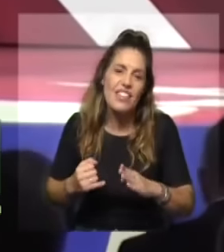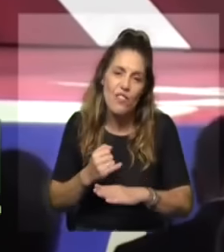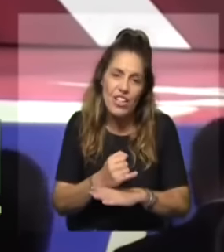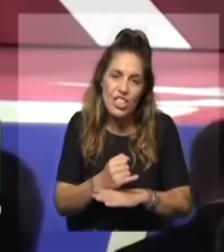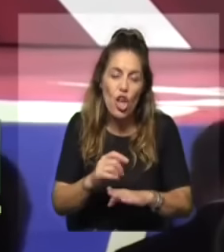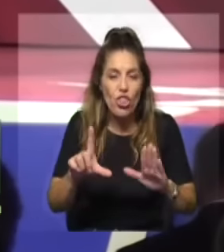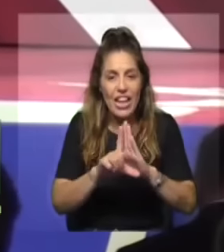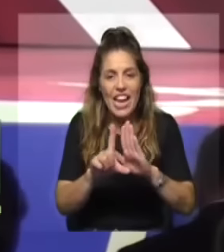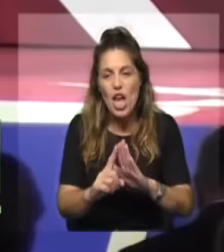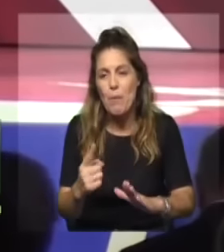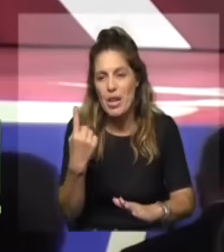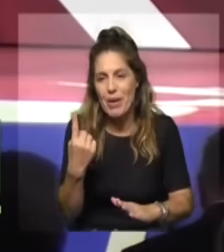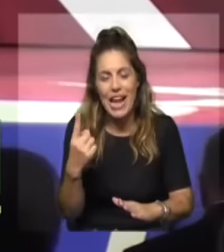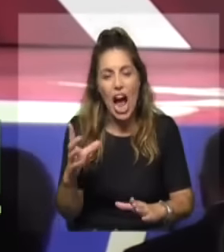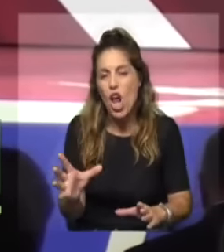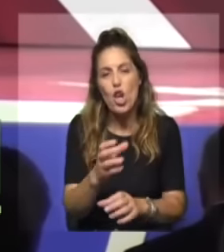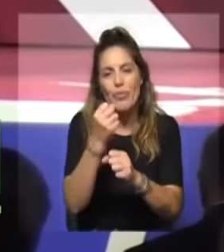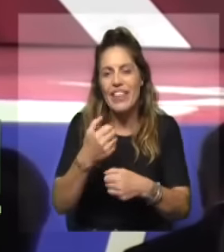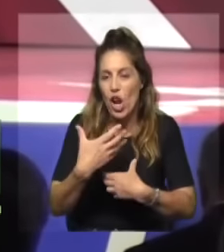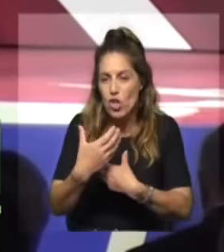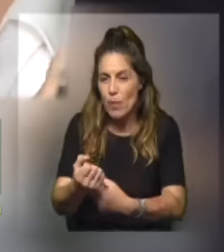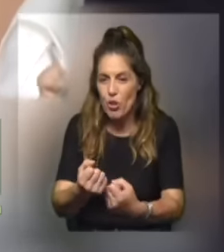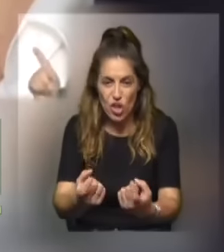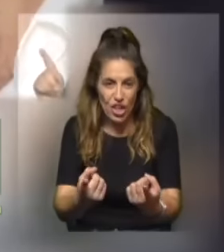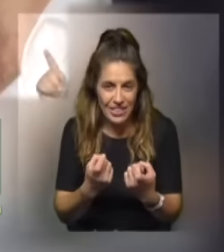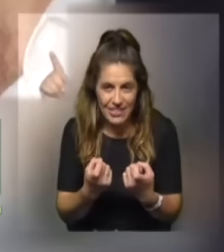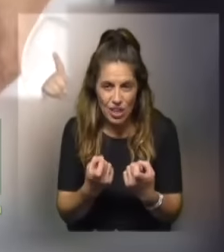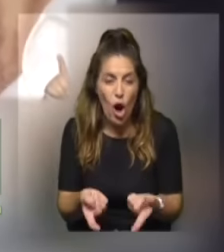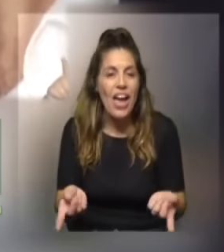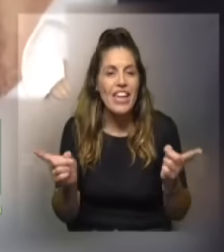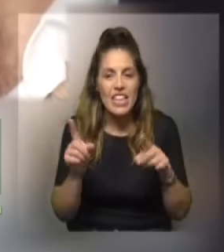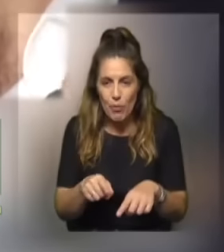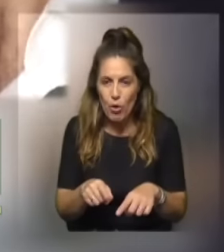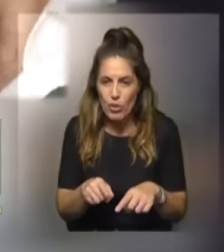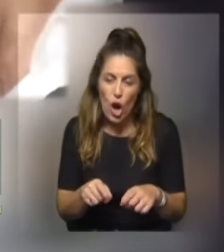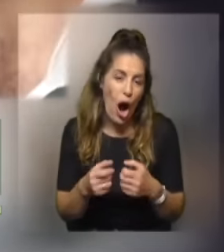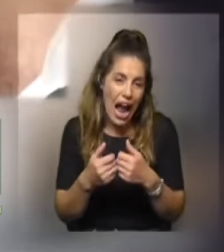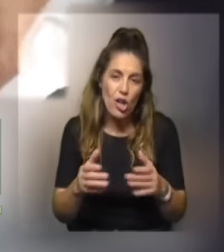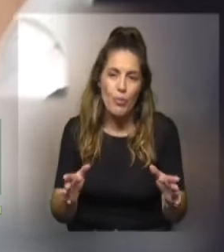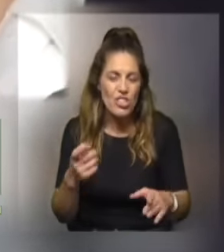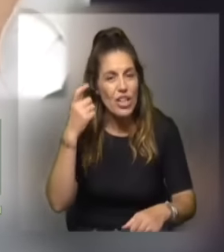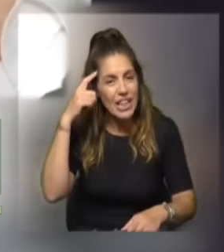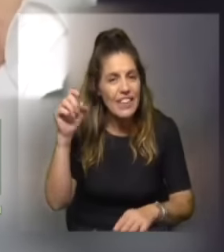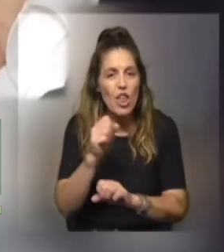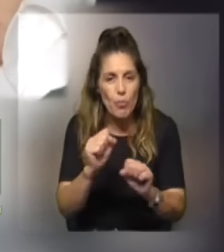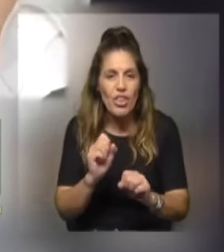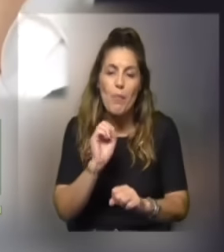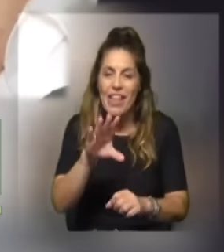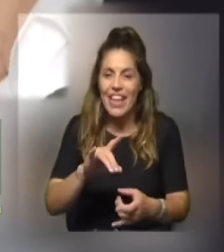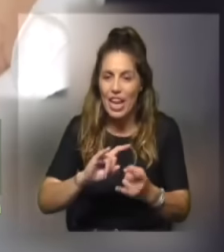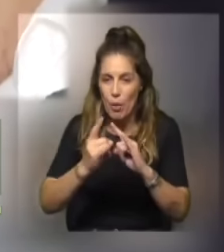ley Ómnibus al no obtener los apoyos suficientes y que regresó Al Punto de partida y a la idea de poder enviar al